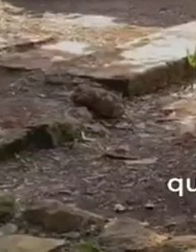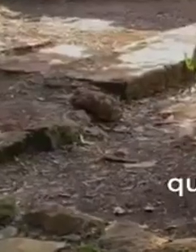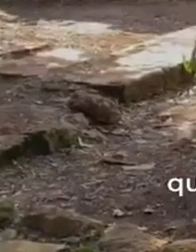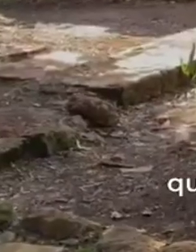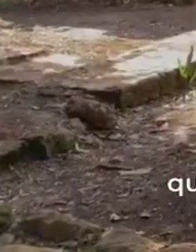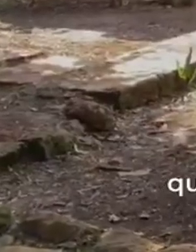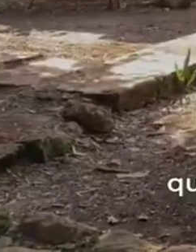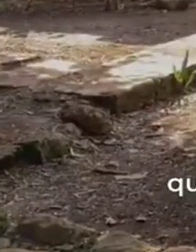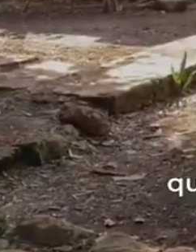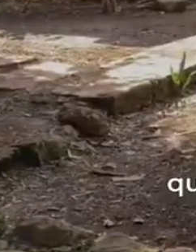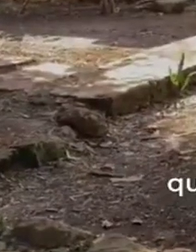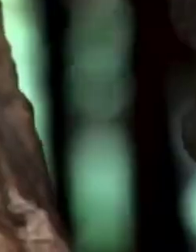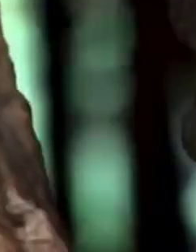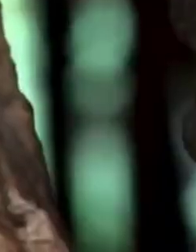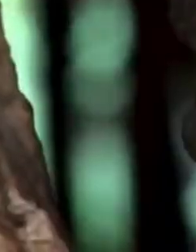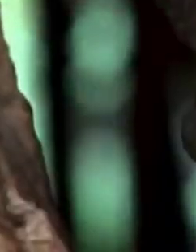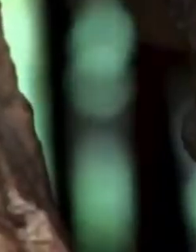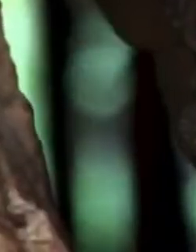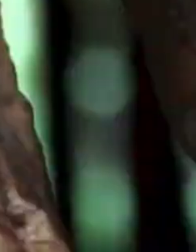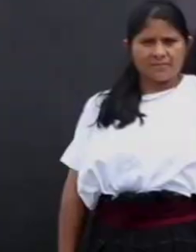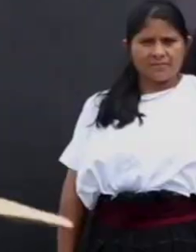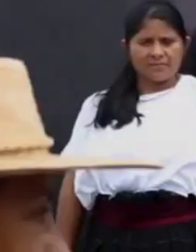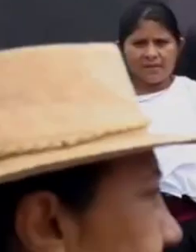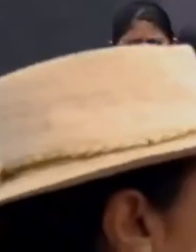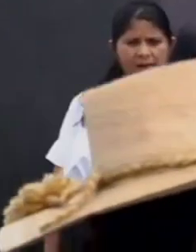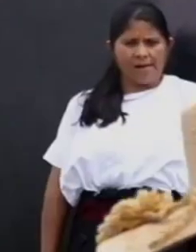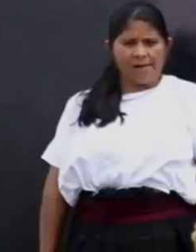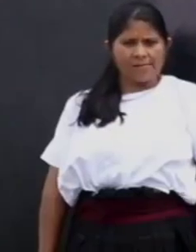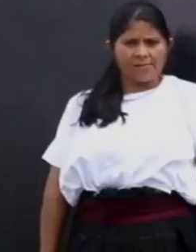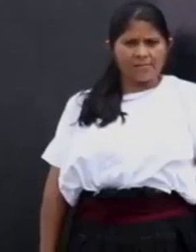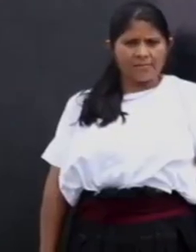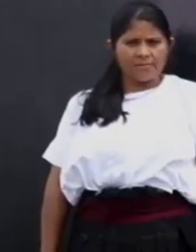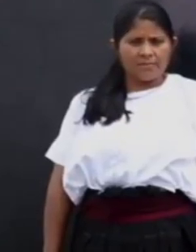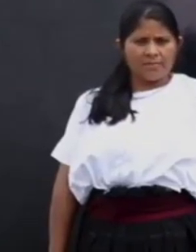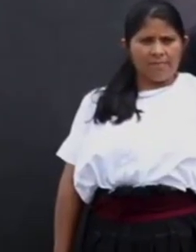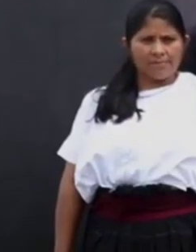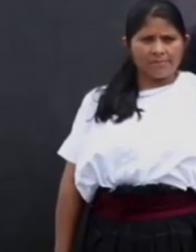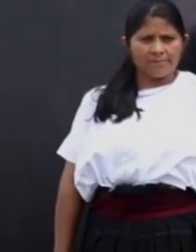que aspira a la justicia, la libertad y la democracia.